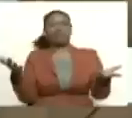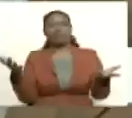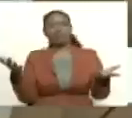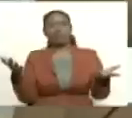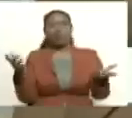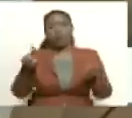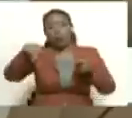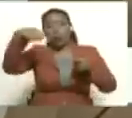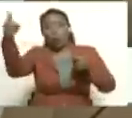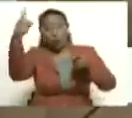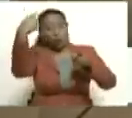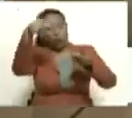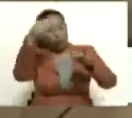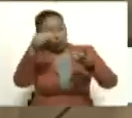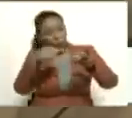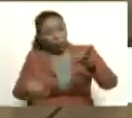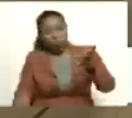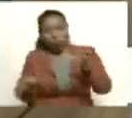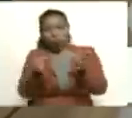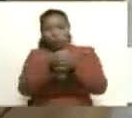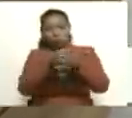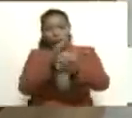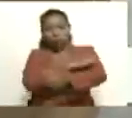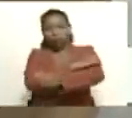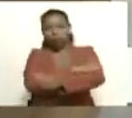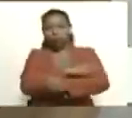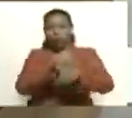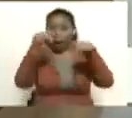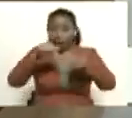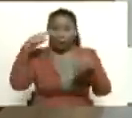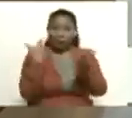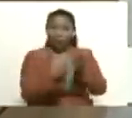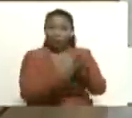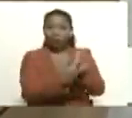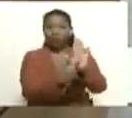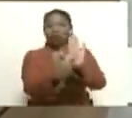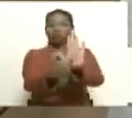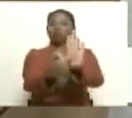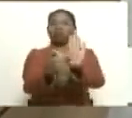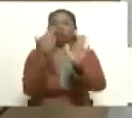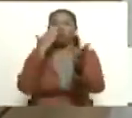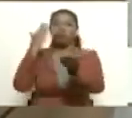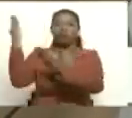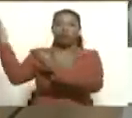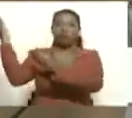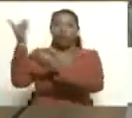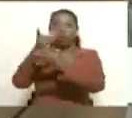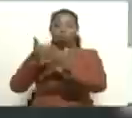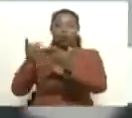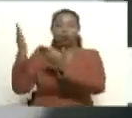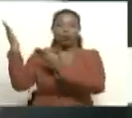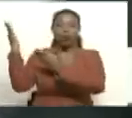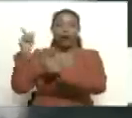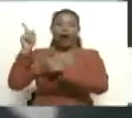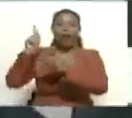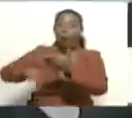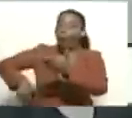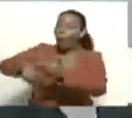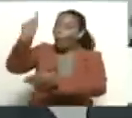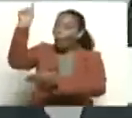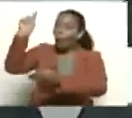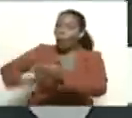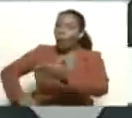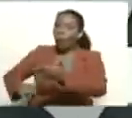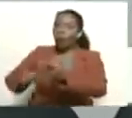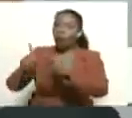González, ni el otro, mucho menos Juan Guaidó. Esto que está aquí es el contrato,